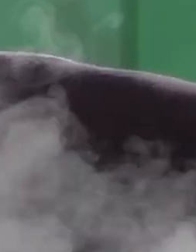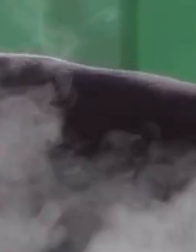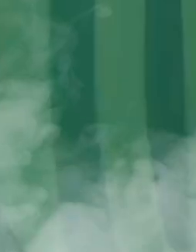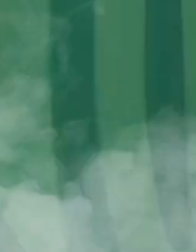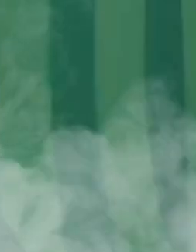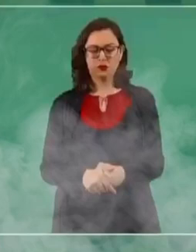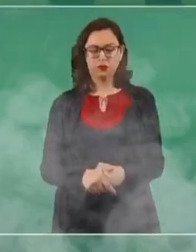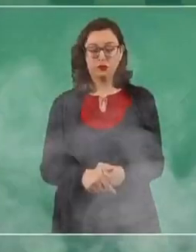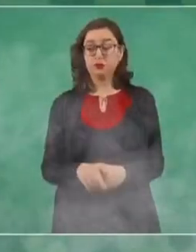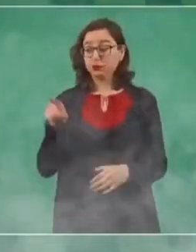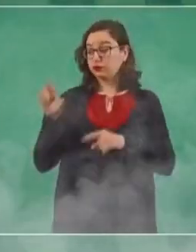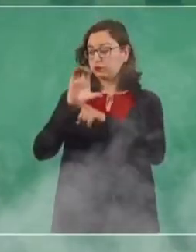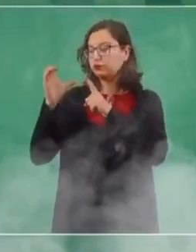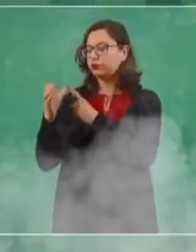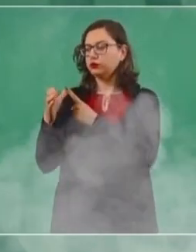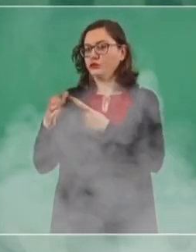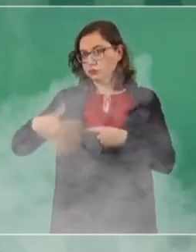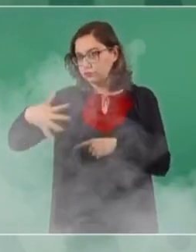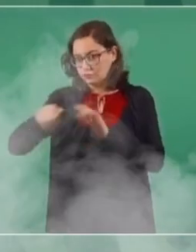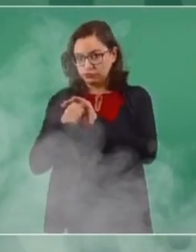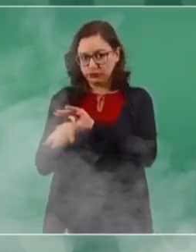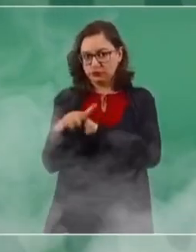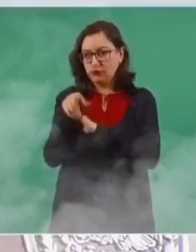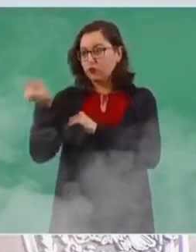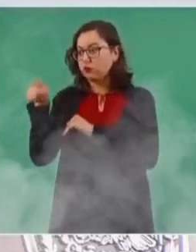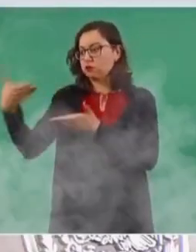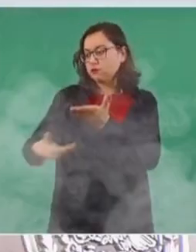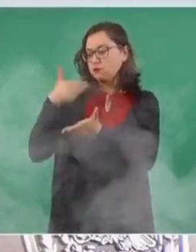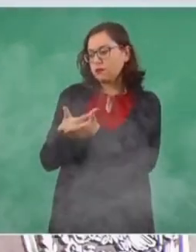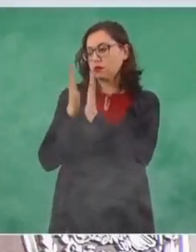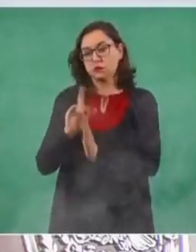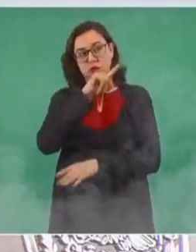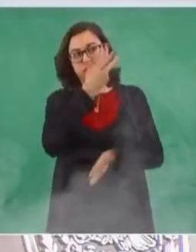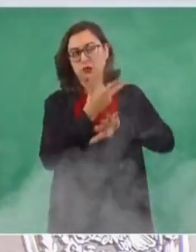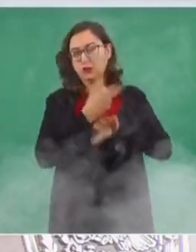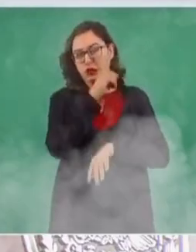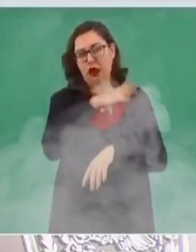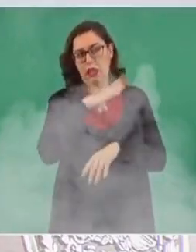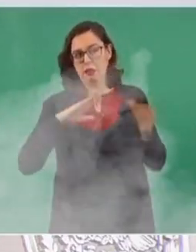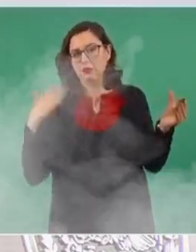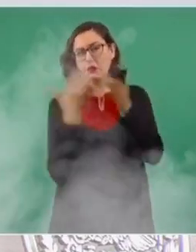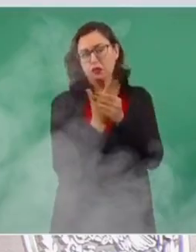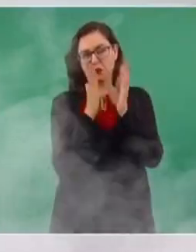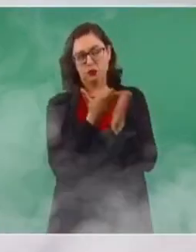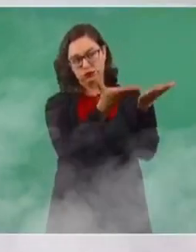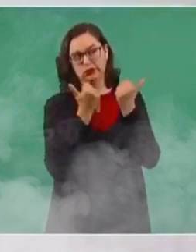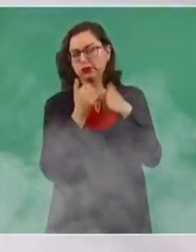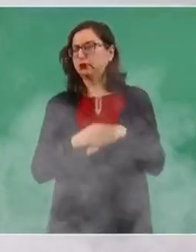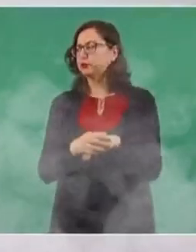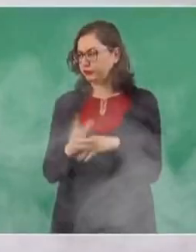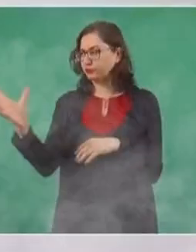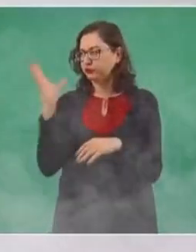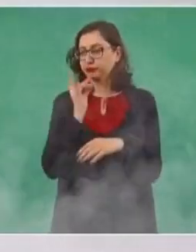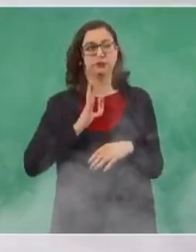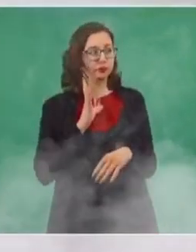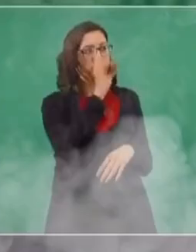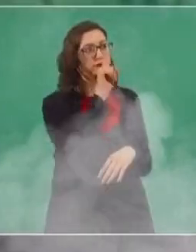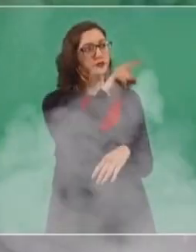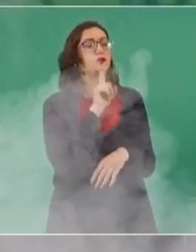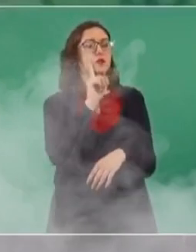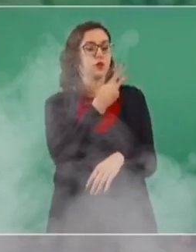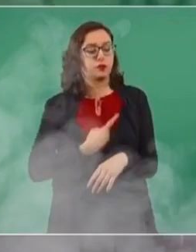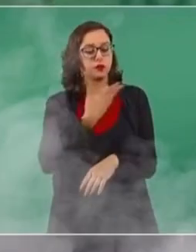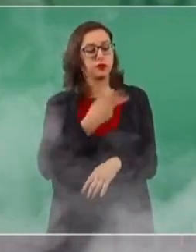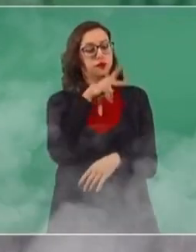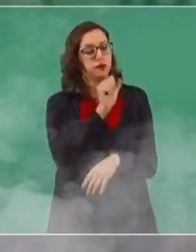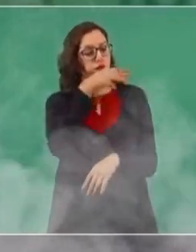Unidos. Y le pedí a la vicepresidenta que nos ayudara. Y quiero aprovechar para agradecerle porque ya me mandó